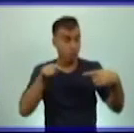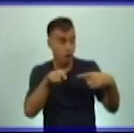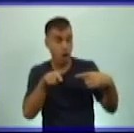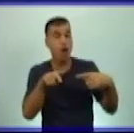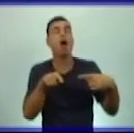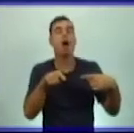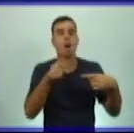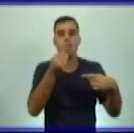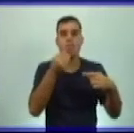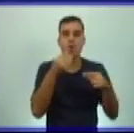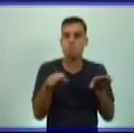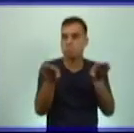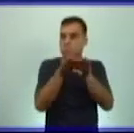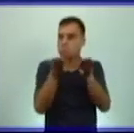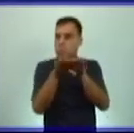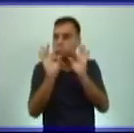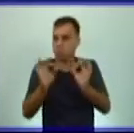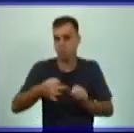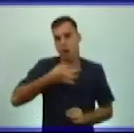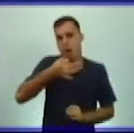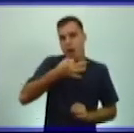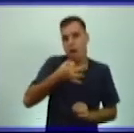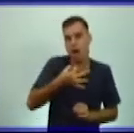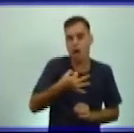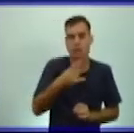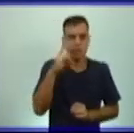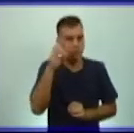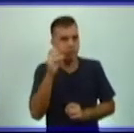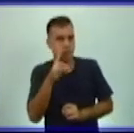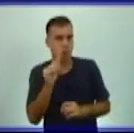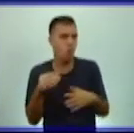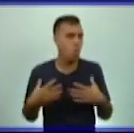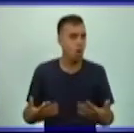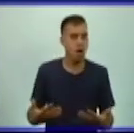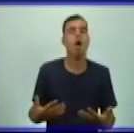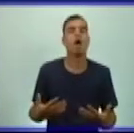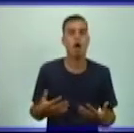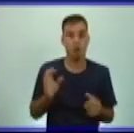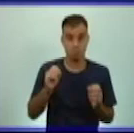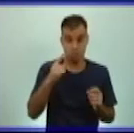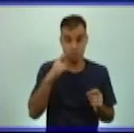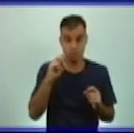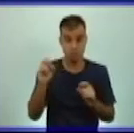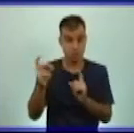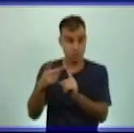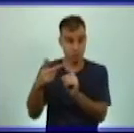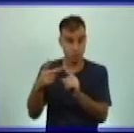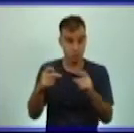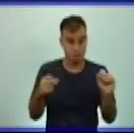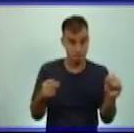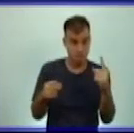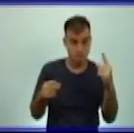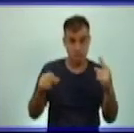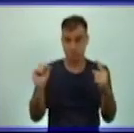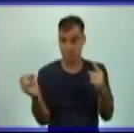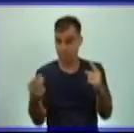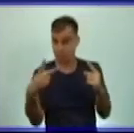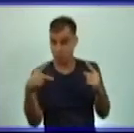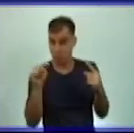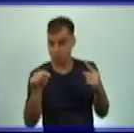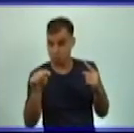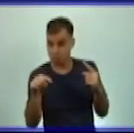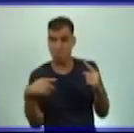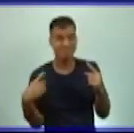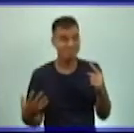corresponder con lo que hemos planteado. En este segundo enrollado que está próximo a él, este campo magnético que aumenta